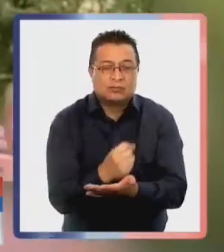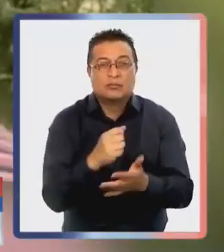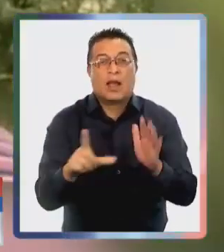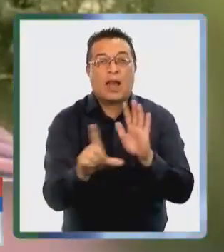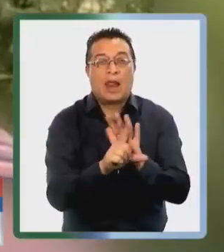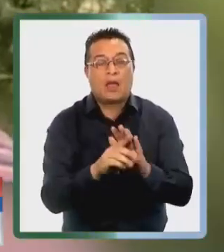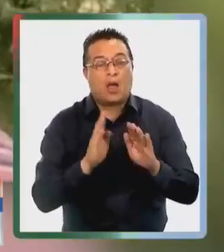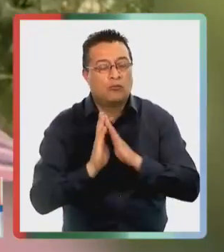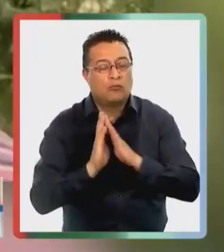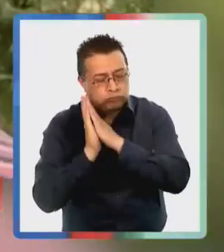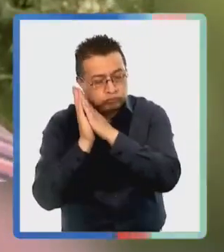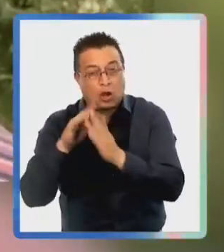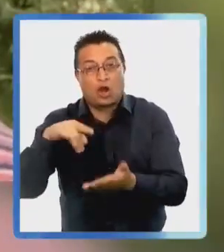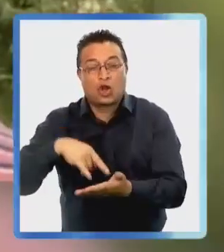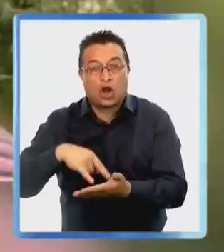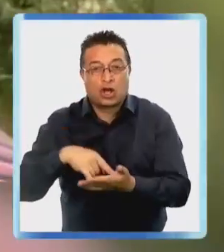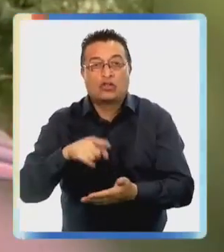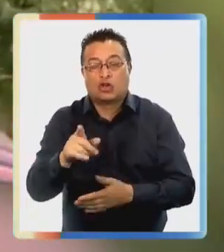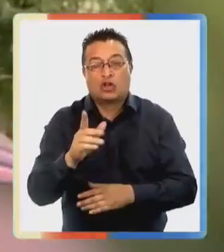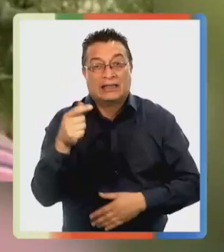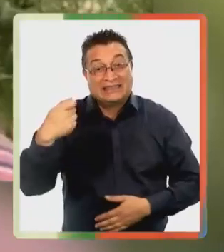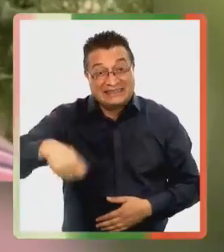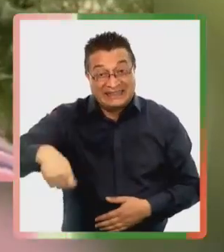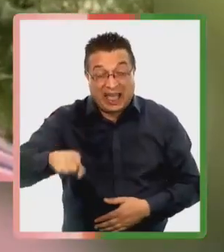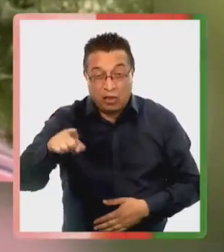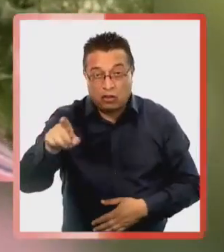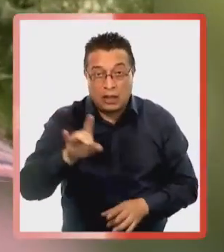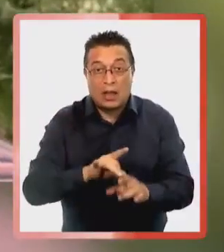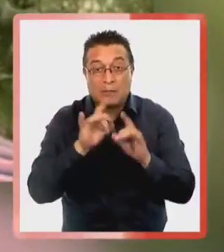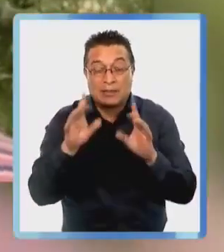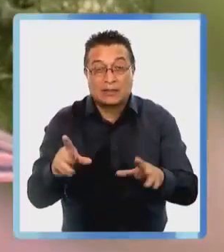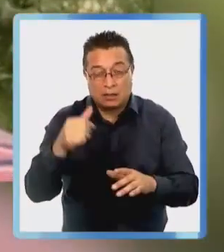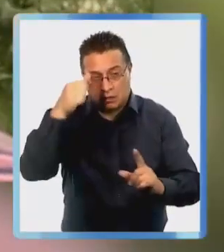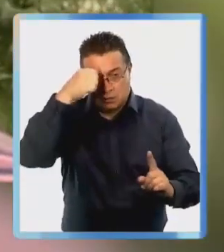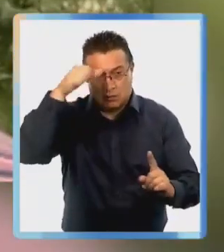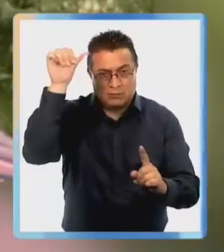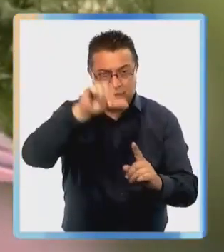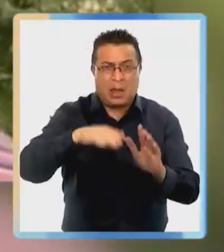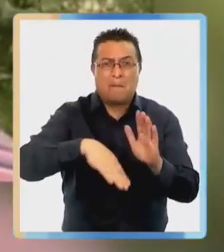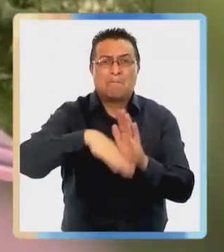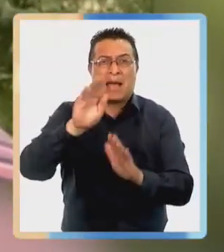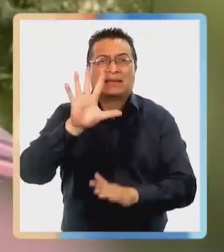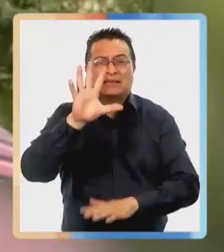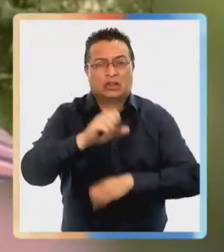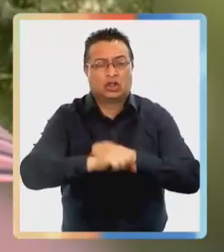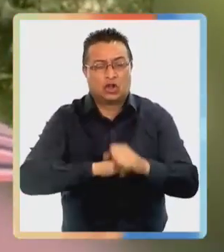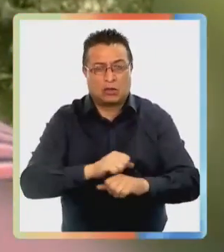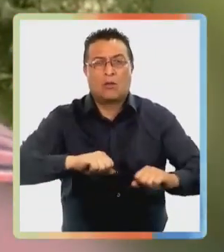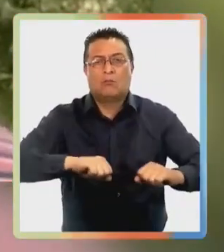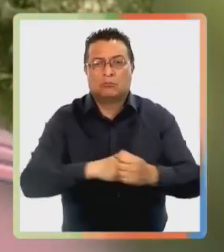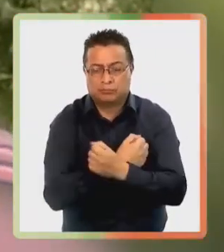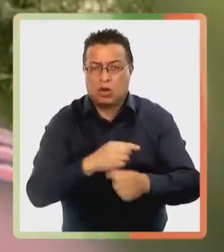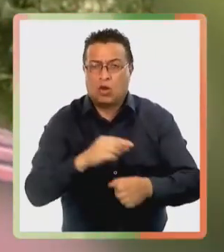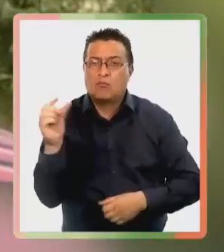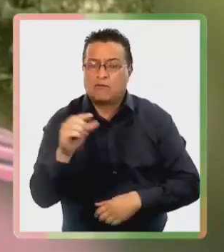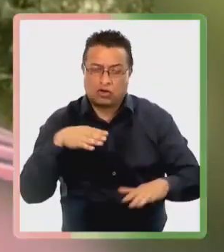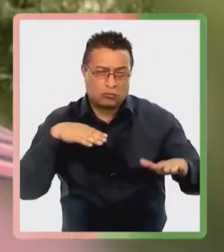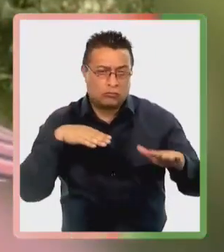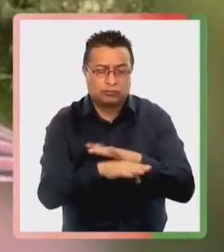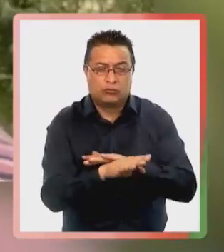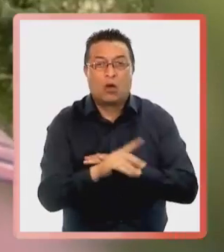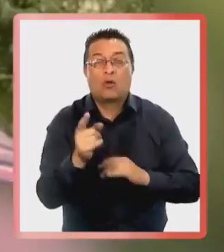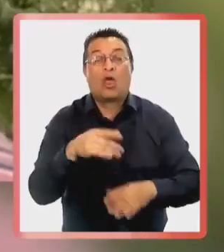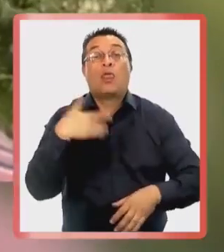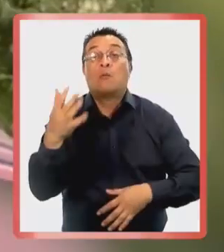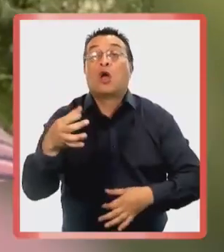en el Senado específicamente, y que las penas sean arriba de 5 años para que queden en prisión preventiva, porque cuando van al juez de garantía y